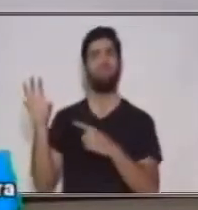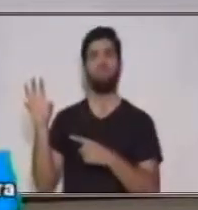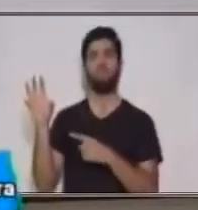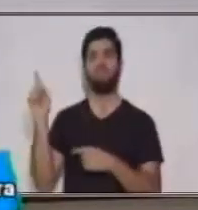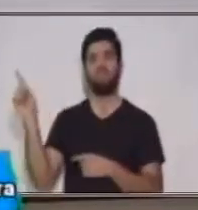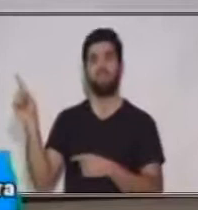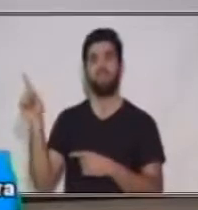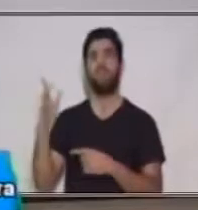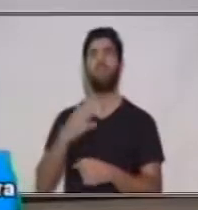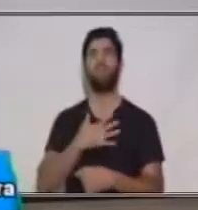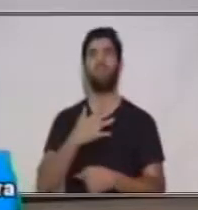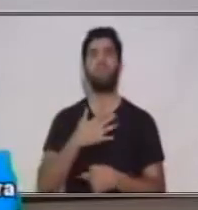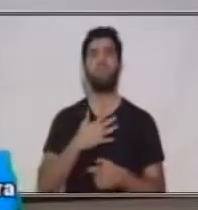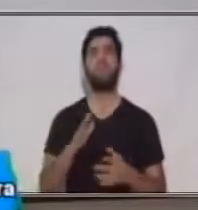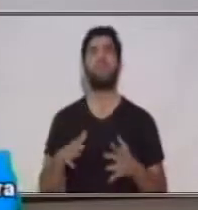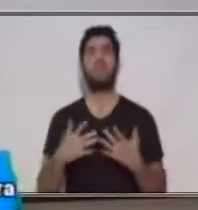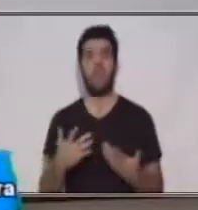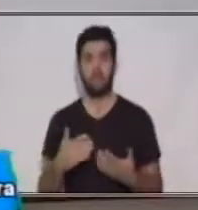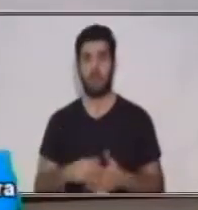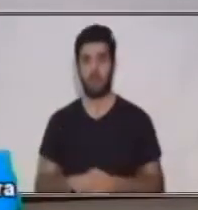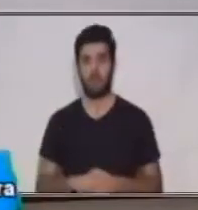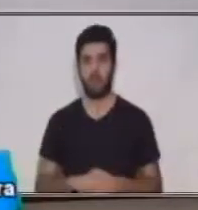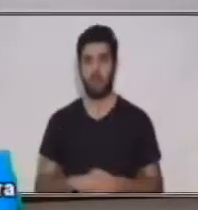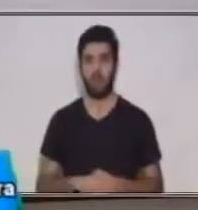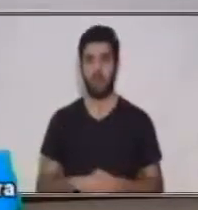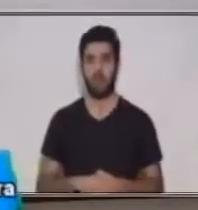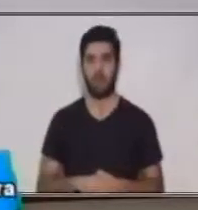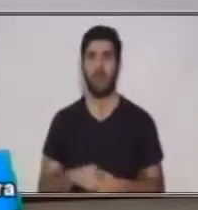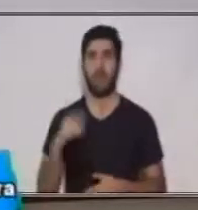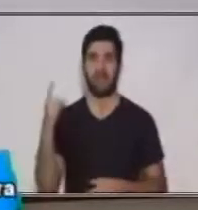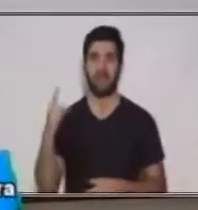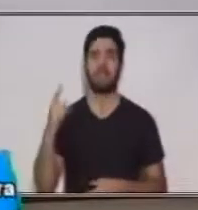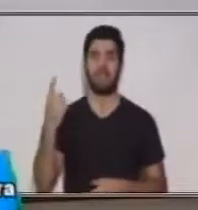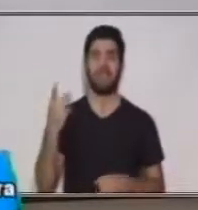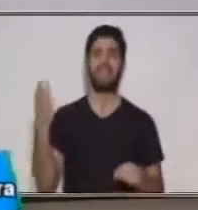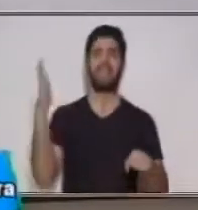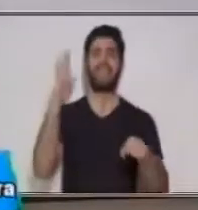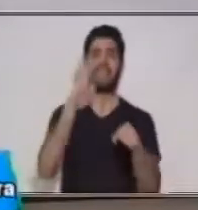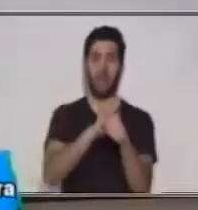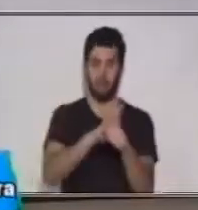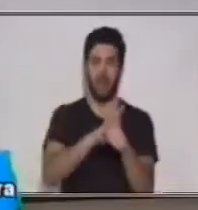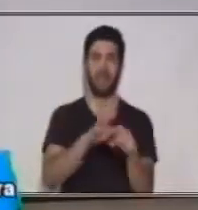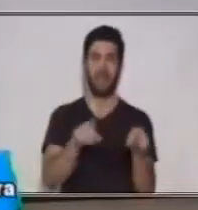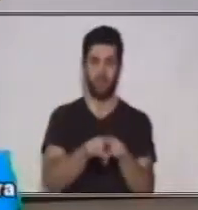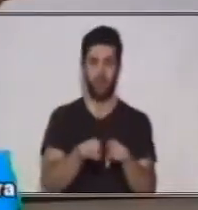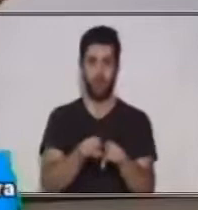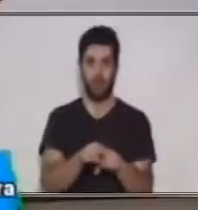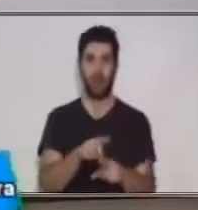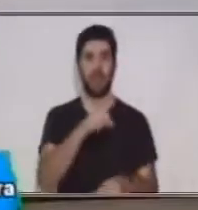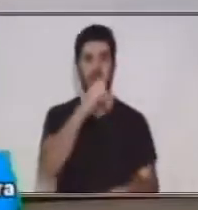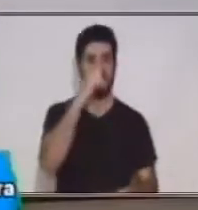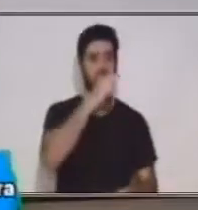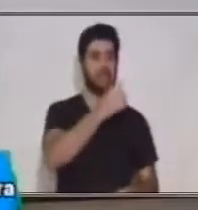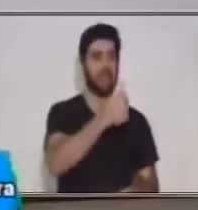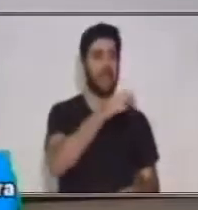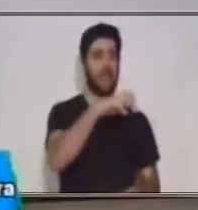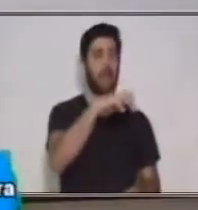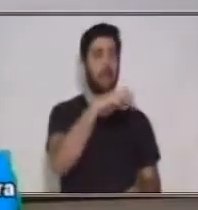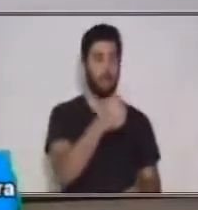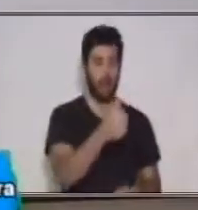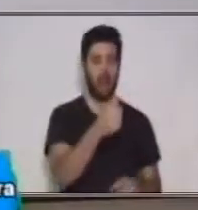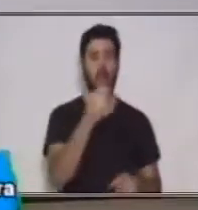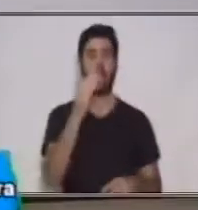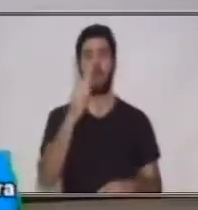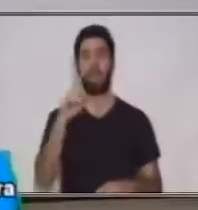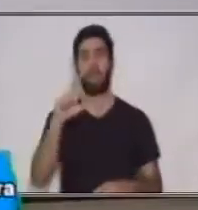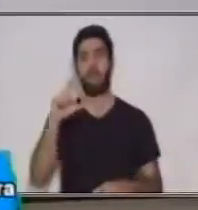se llama? Ah, tiene el nombre de mascarilla, pero le ponemos tapaboca. Pero no escribimos tapa y boca. Es